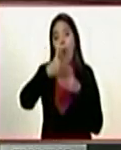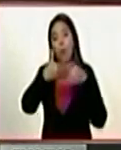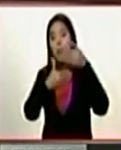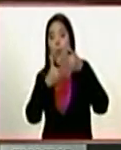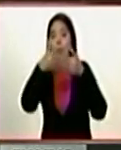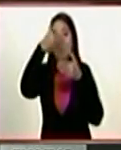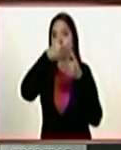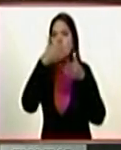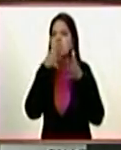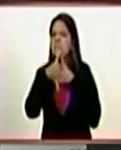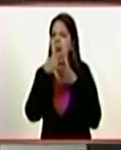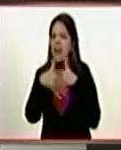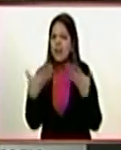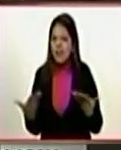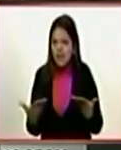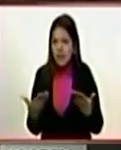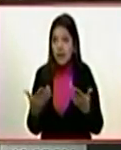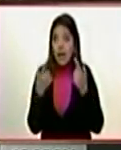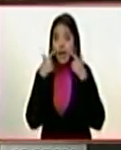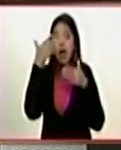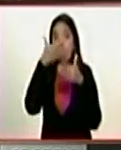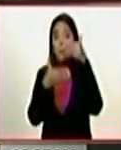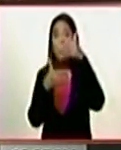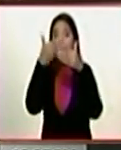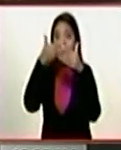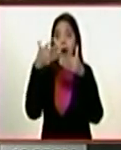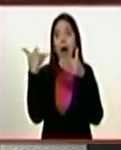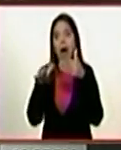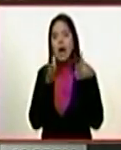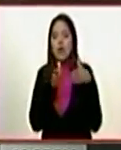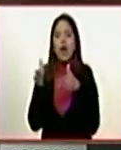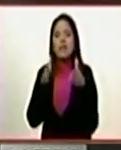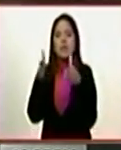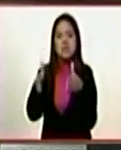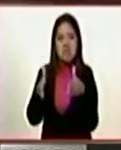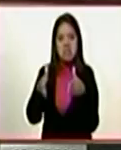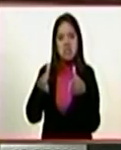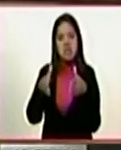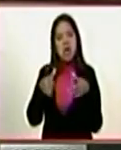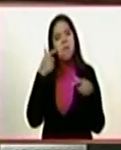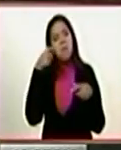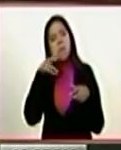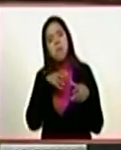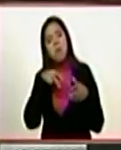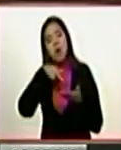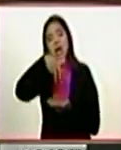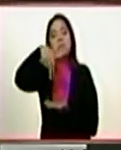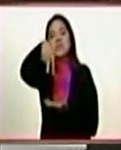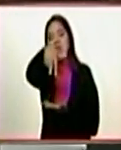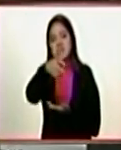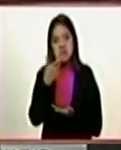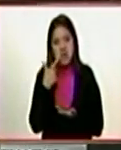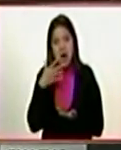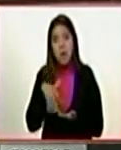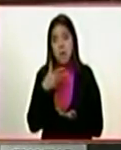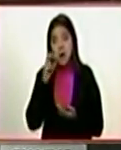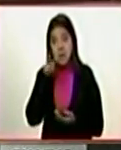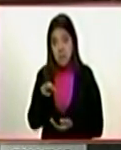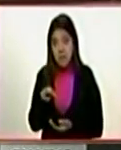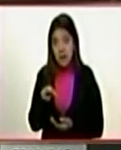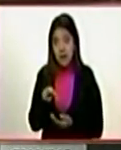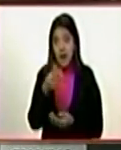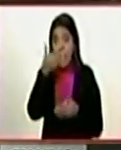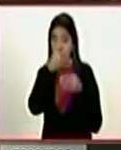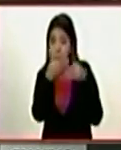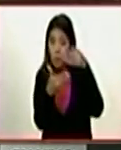¿Para qué? Para que delante del muro va a haber una caminería, un bulevar, y aquí podemos ver que además del muro,